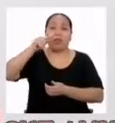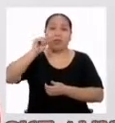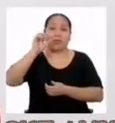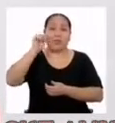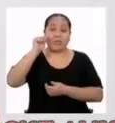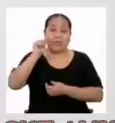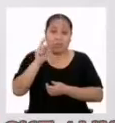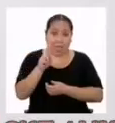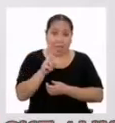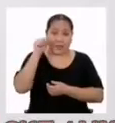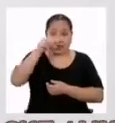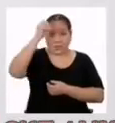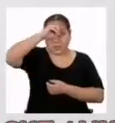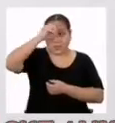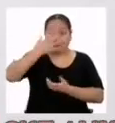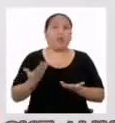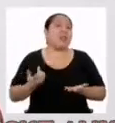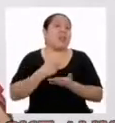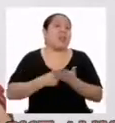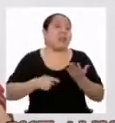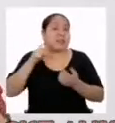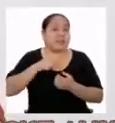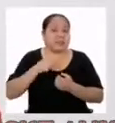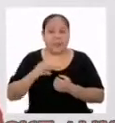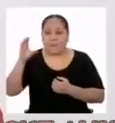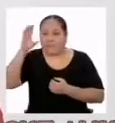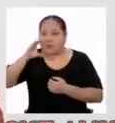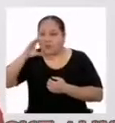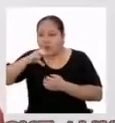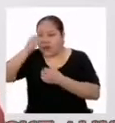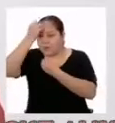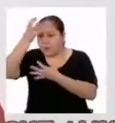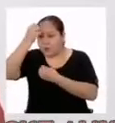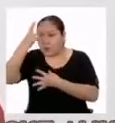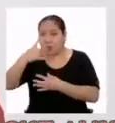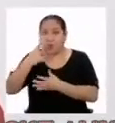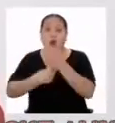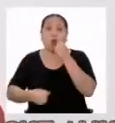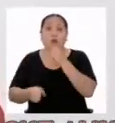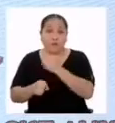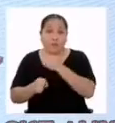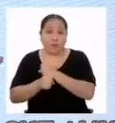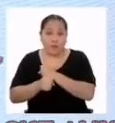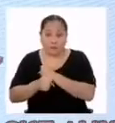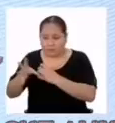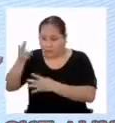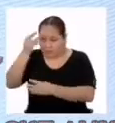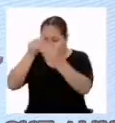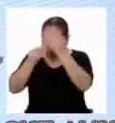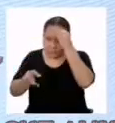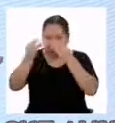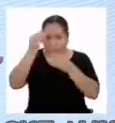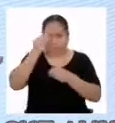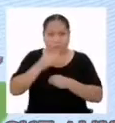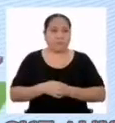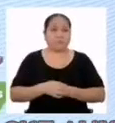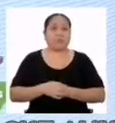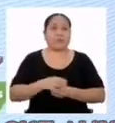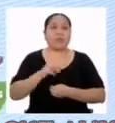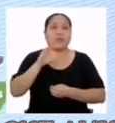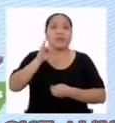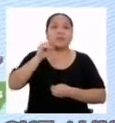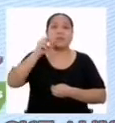para hacerlo, hace falta recurrir a fuentes confiables de información. Cindy de Tarapoto nos